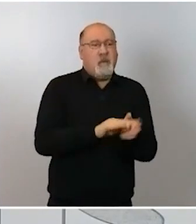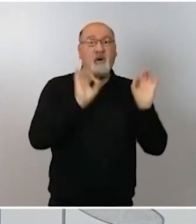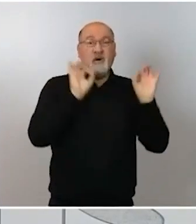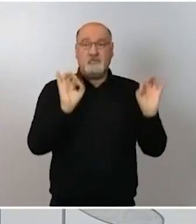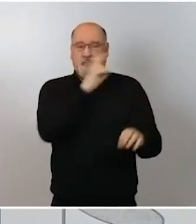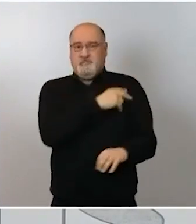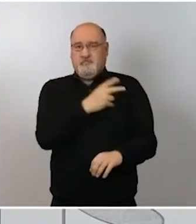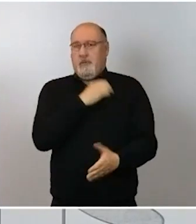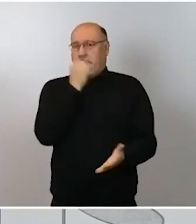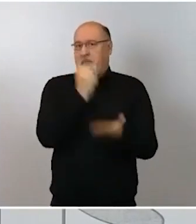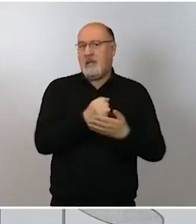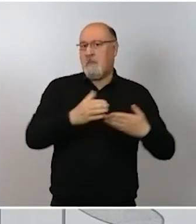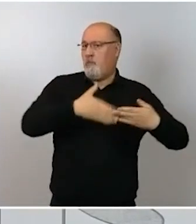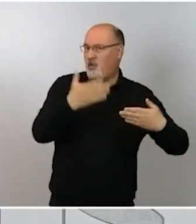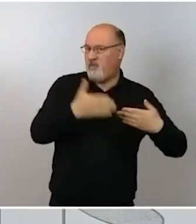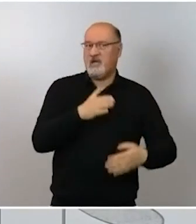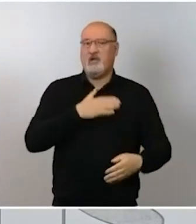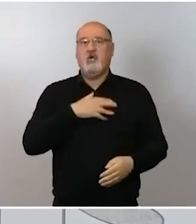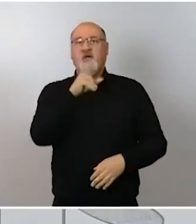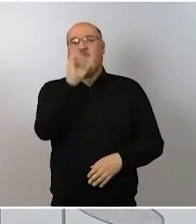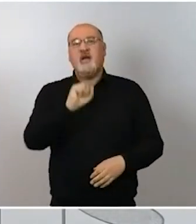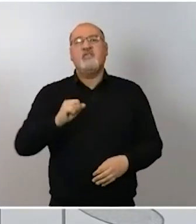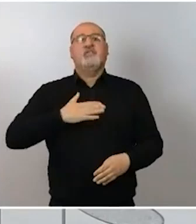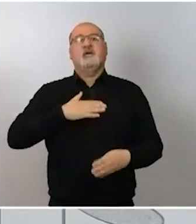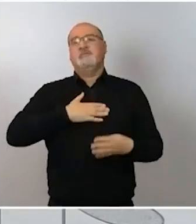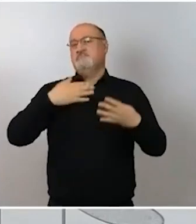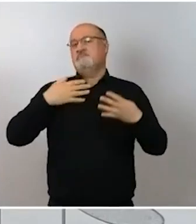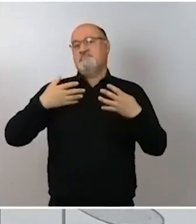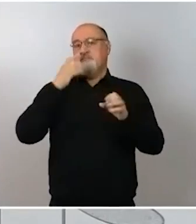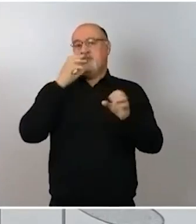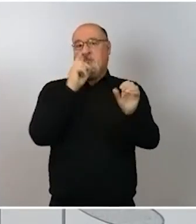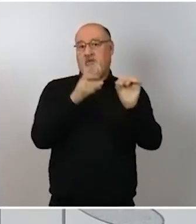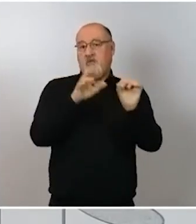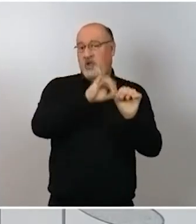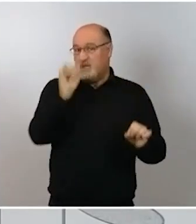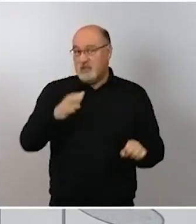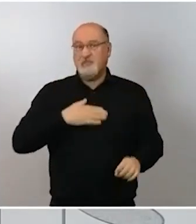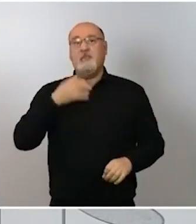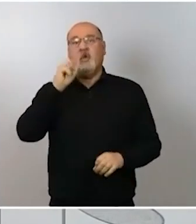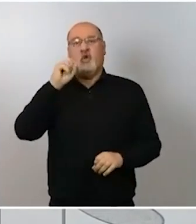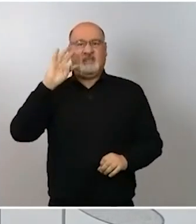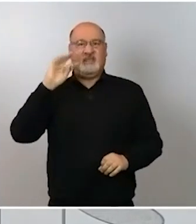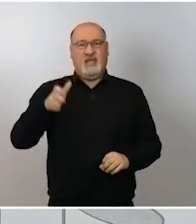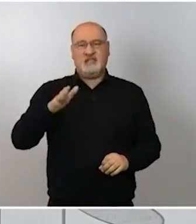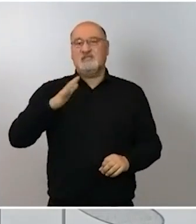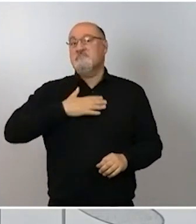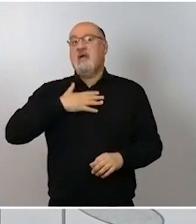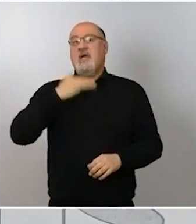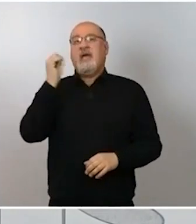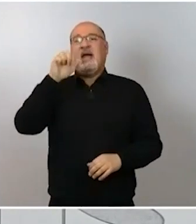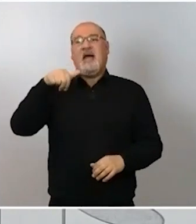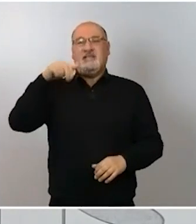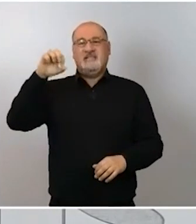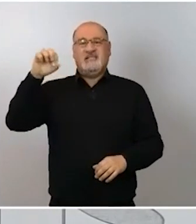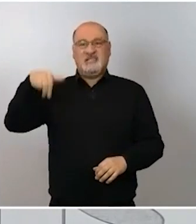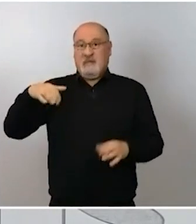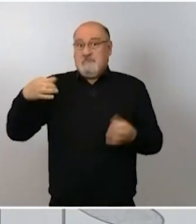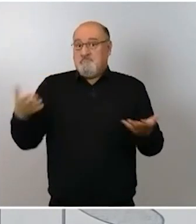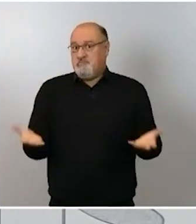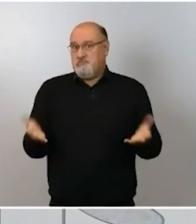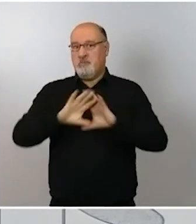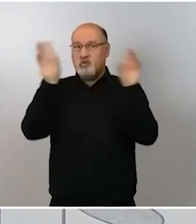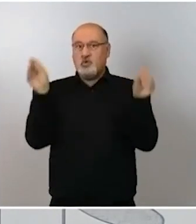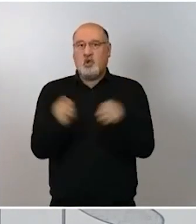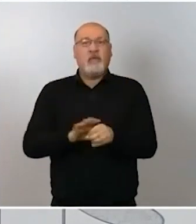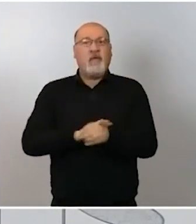de moderna la de pfizer biontech la de astrazeneca la de jansen cuando venga En definitiva lo que quiero decirle con esto es que tanto a nivel europeo en la agencia